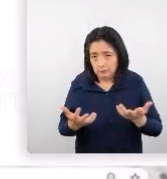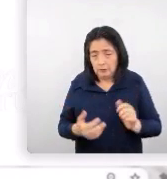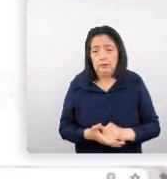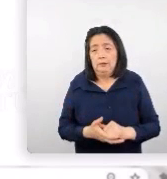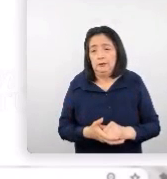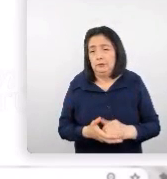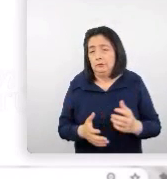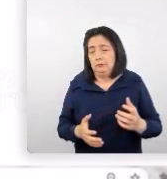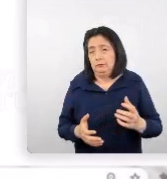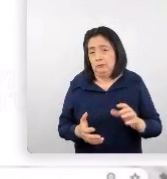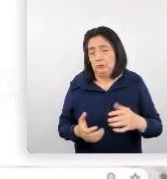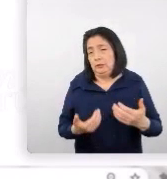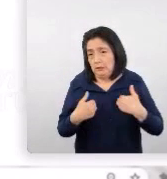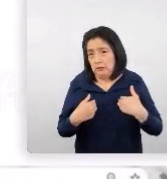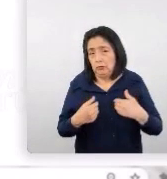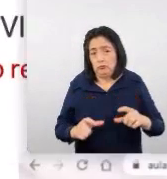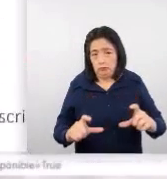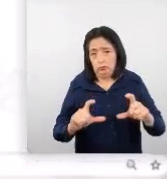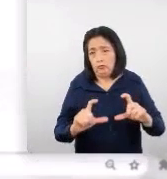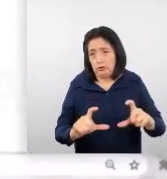poder recuperar su constancia.